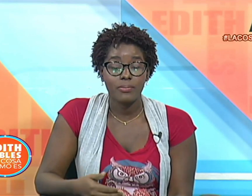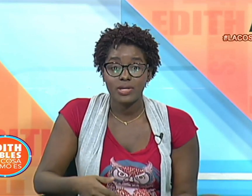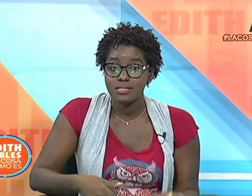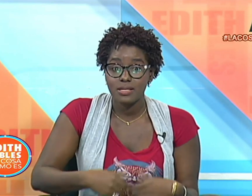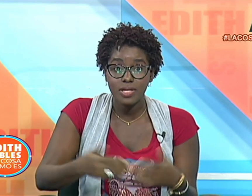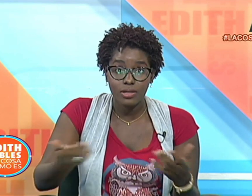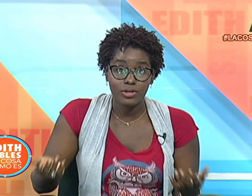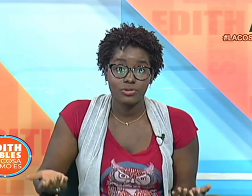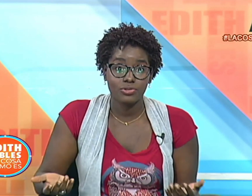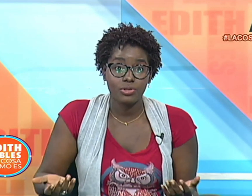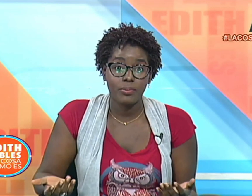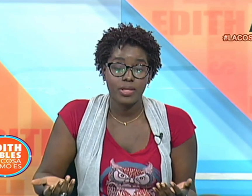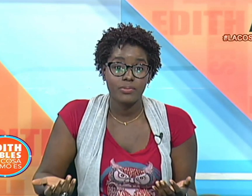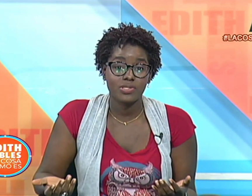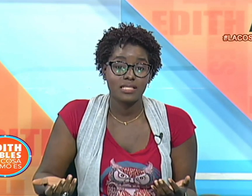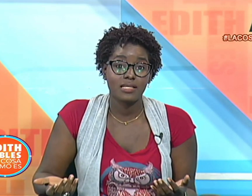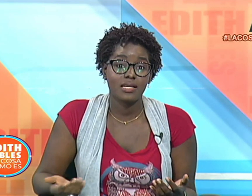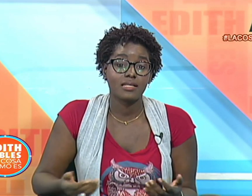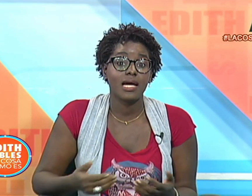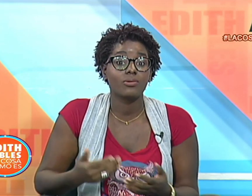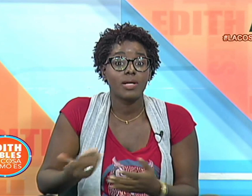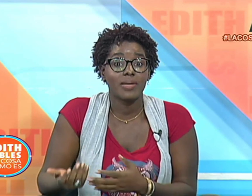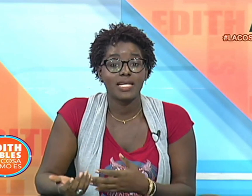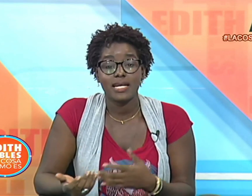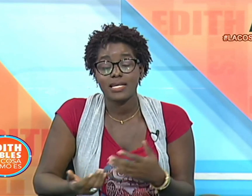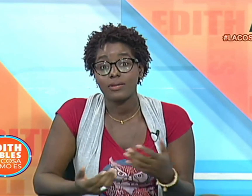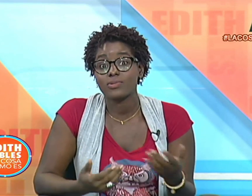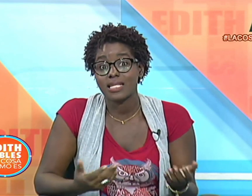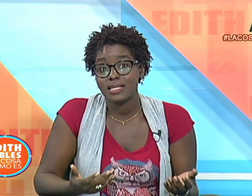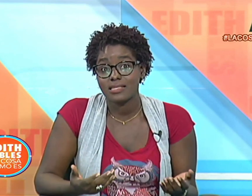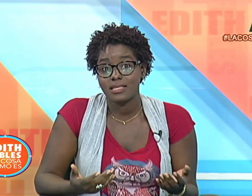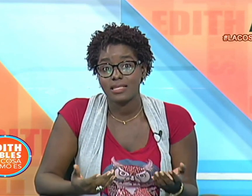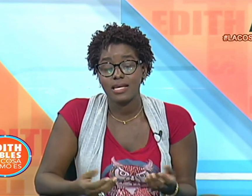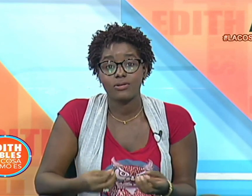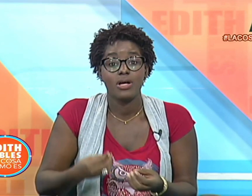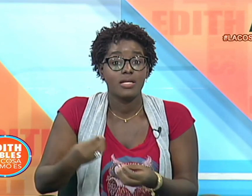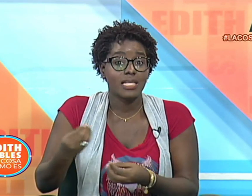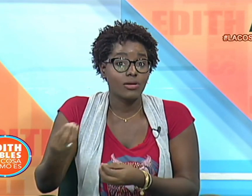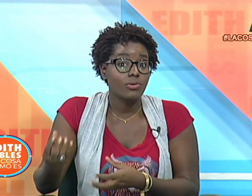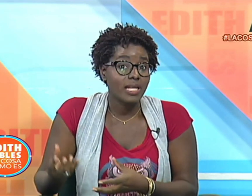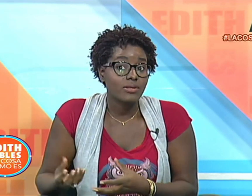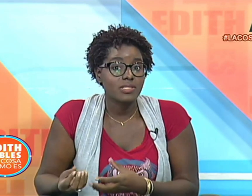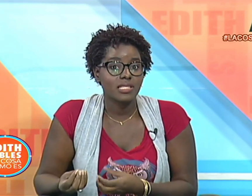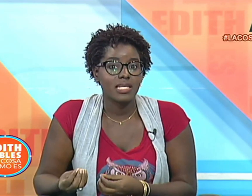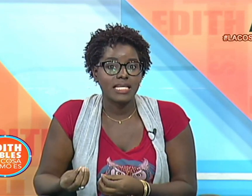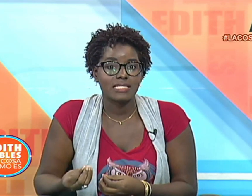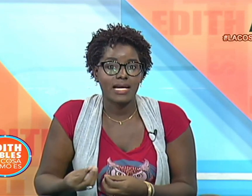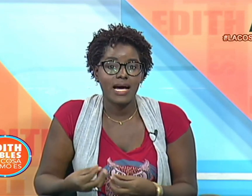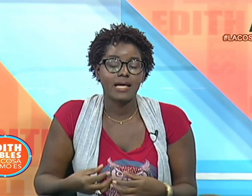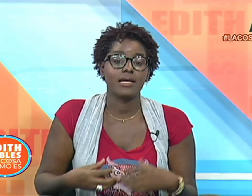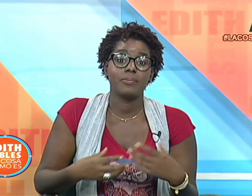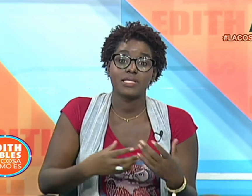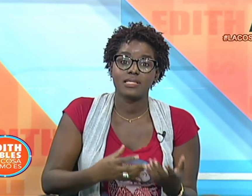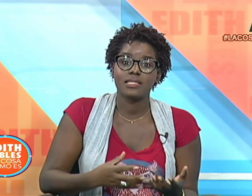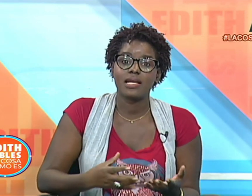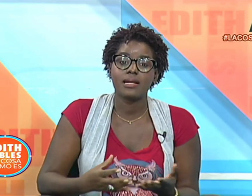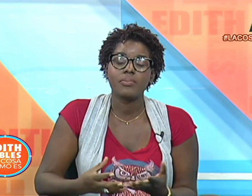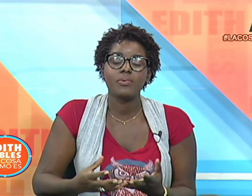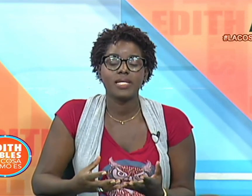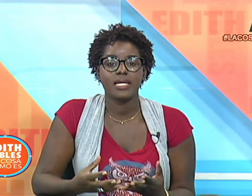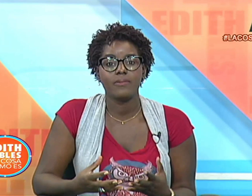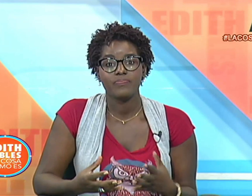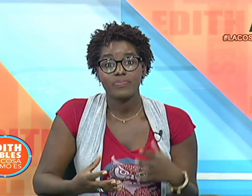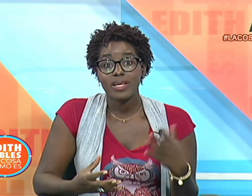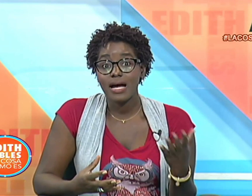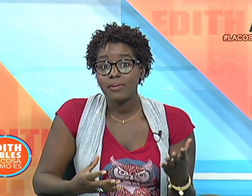está por encima de lo que nosotros podemos hacer y de alguna manera hay que buscar ese dinero de algún lado se tiene que sacar el presidente de la